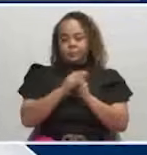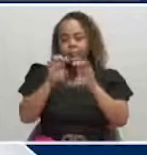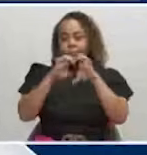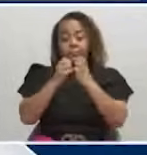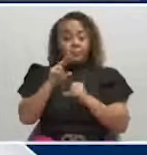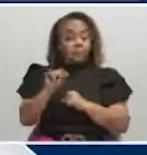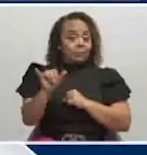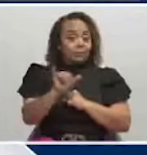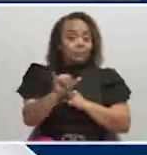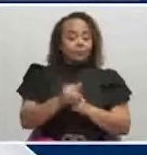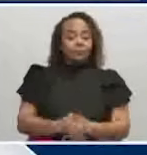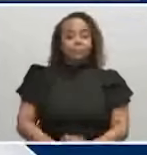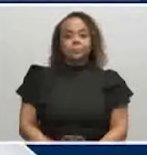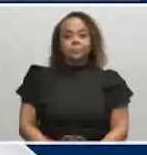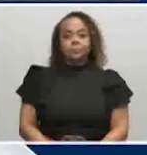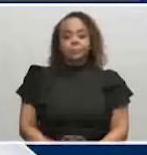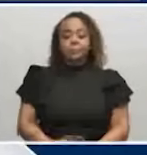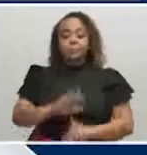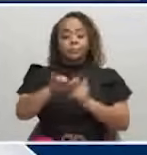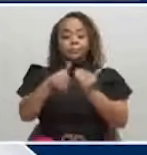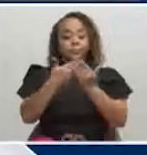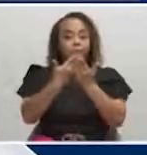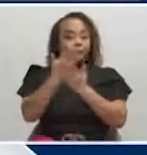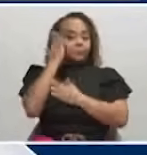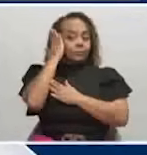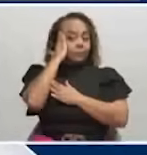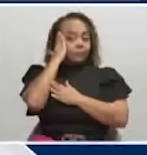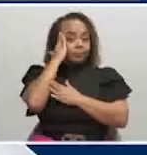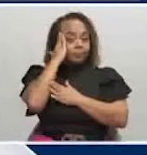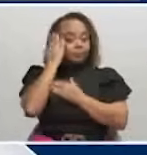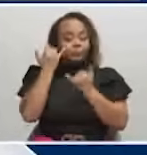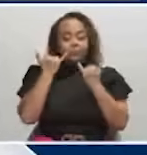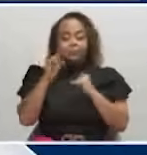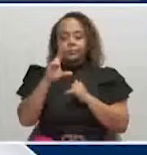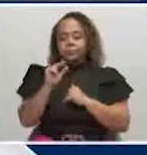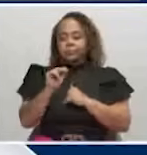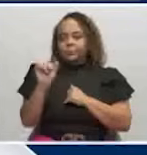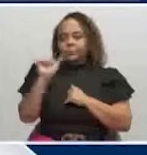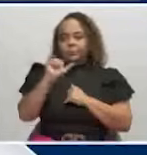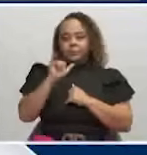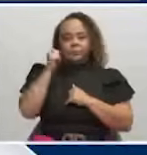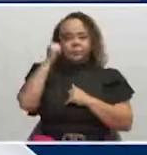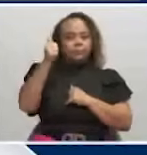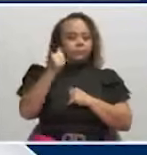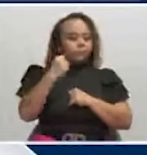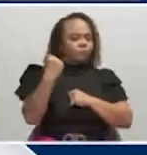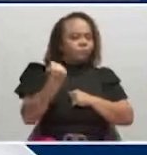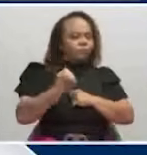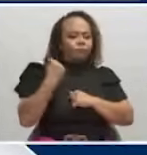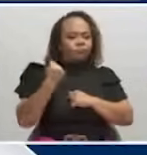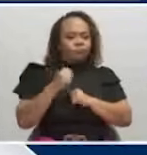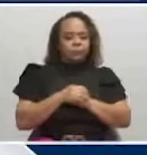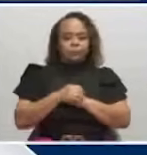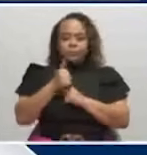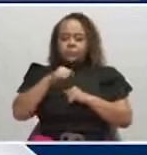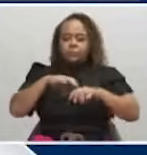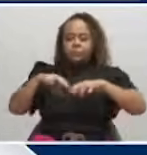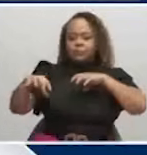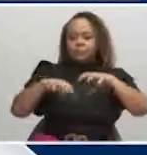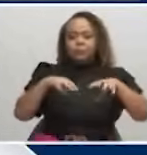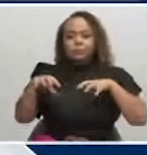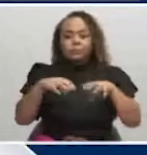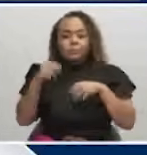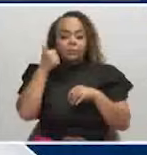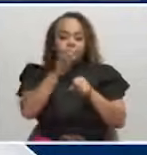mismo. Todos sabemos de que ya no es esa liga contundente, esa liga que era dinámica, esa liga